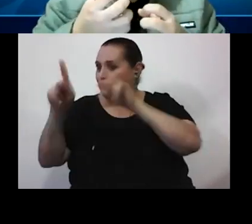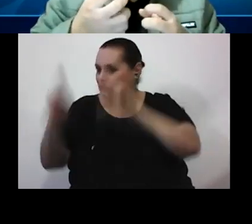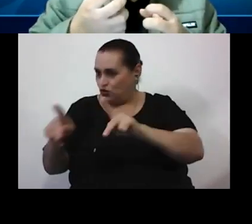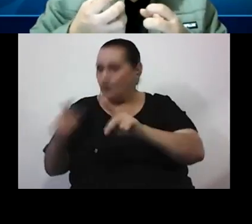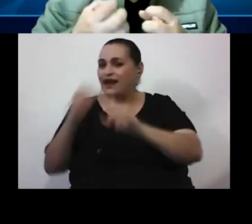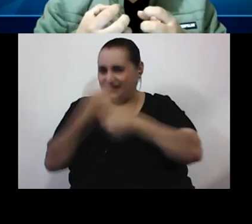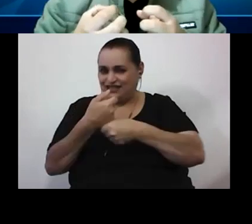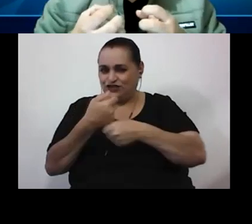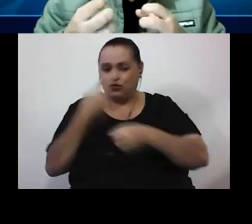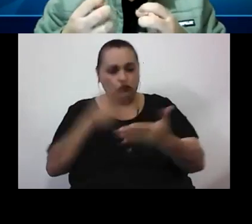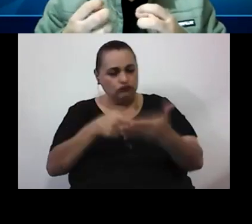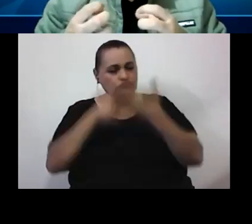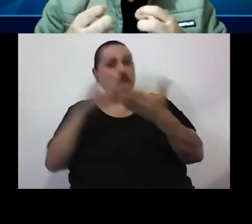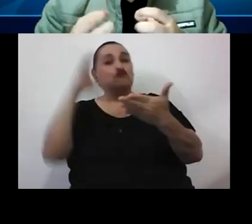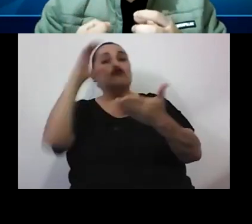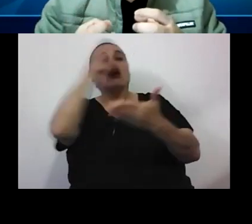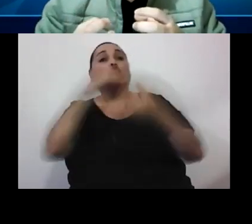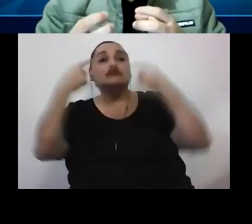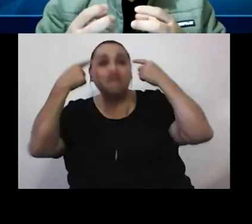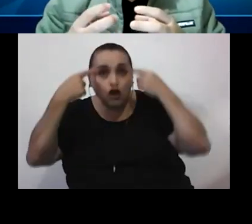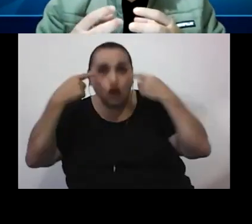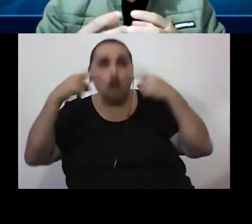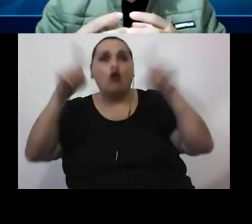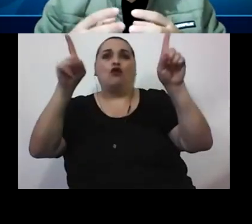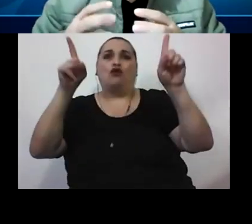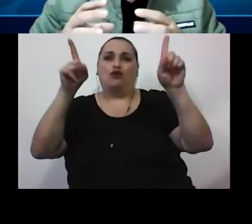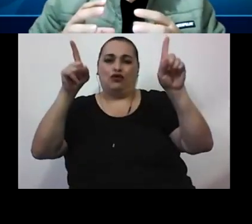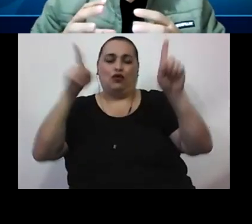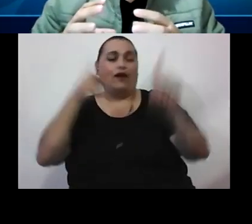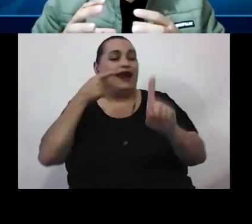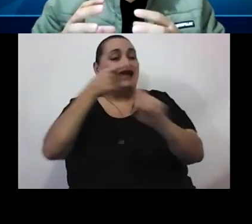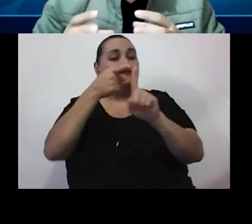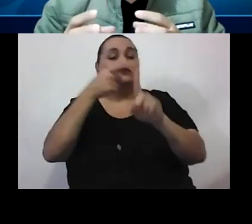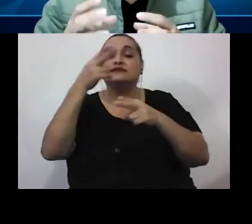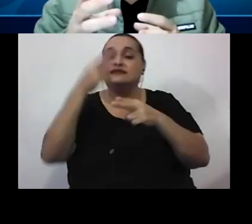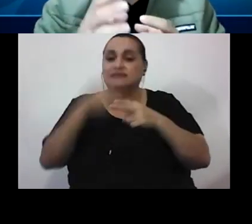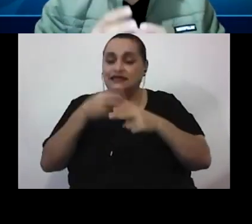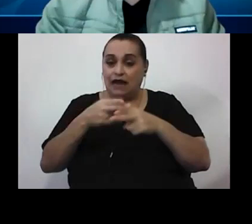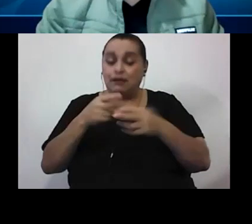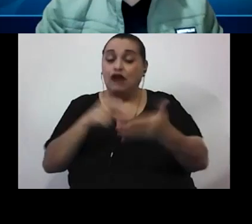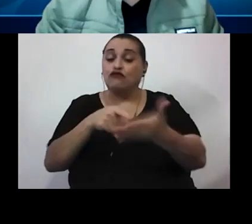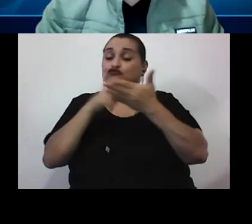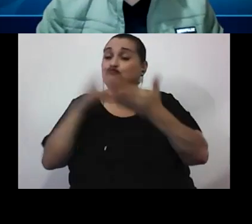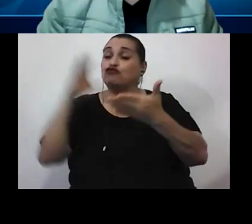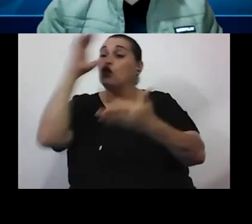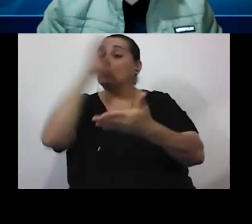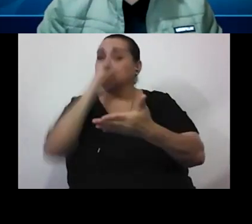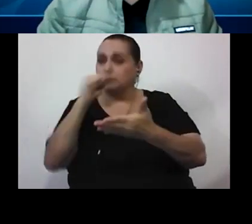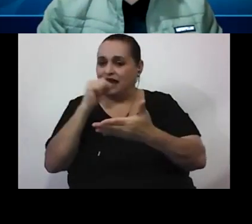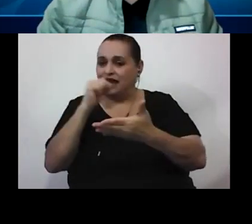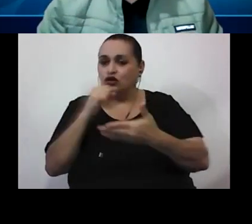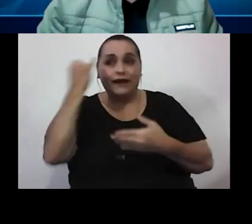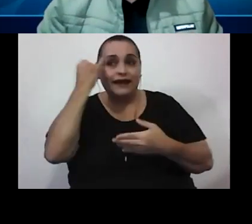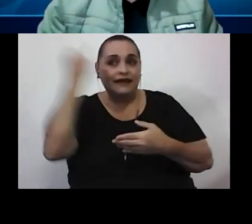reconociendo su logro, eso se llama reconocimiento de